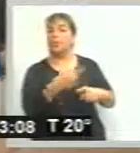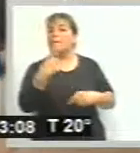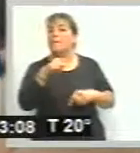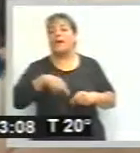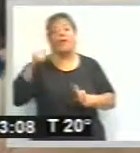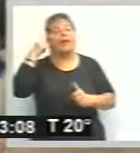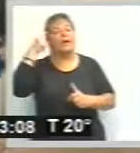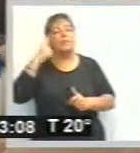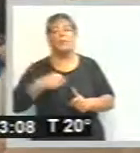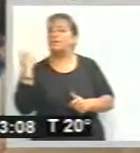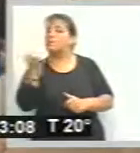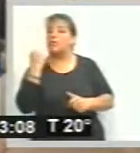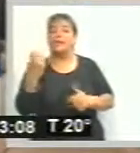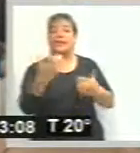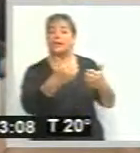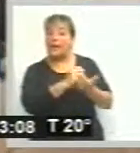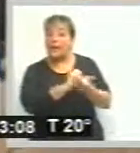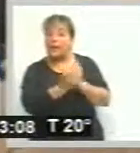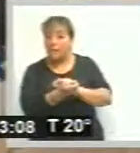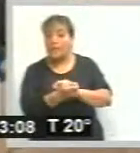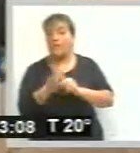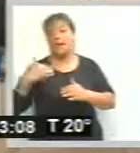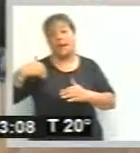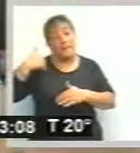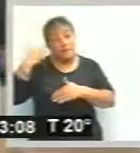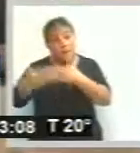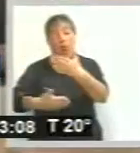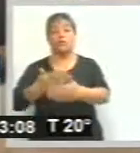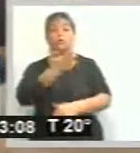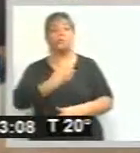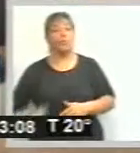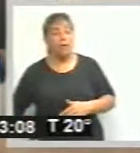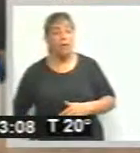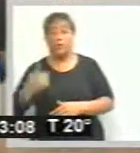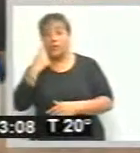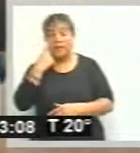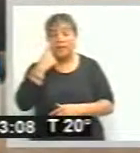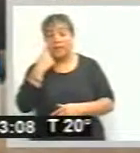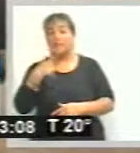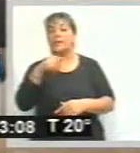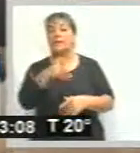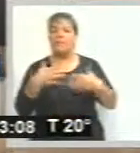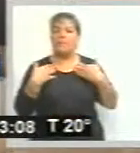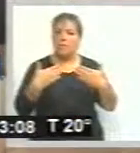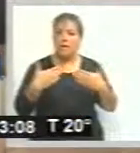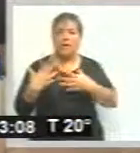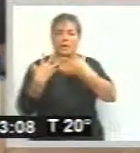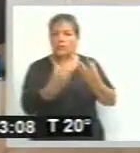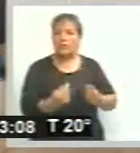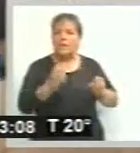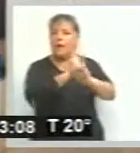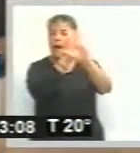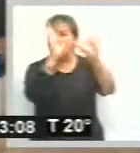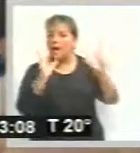necesario reformar para que el próximo gobierno sea un gobierno de cara a la gente, un gobierno de la transparencia,